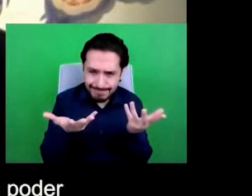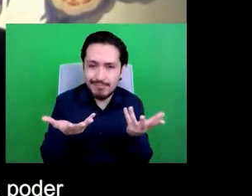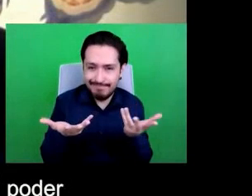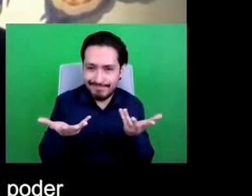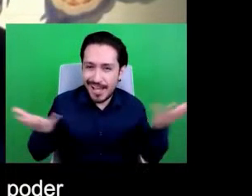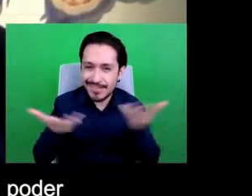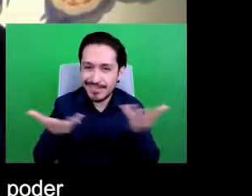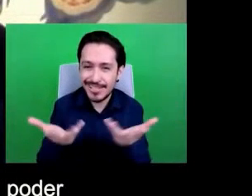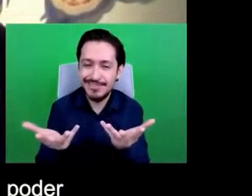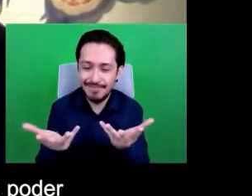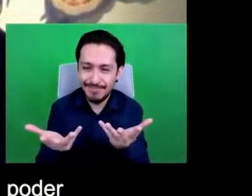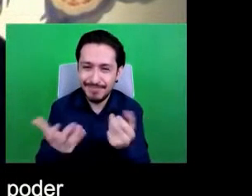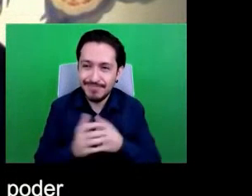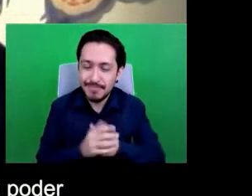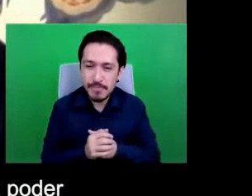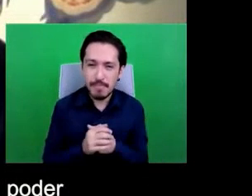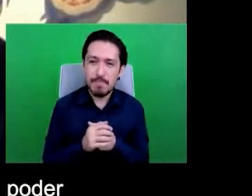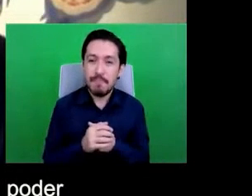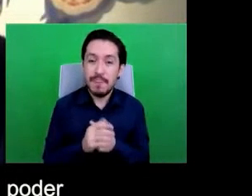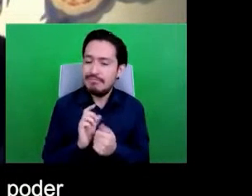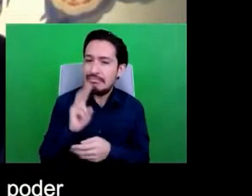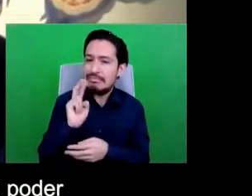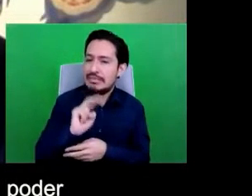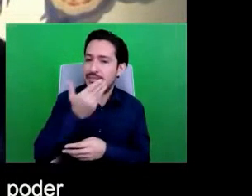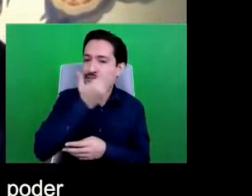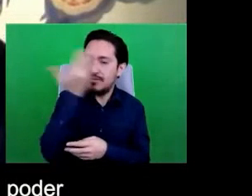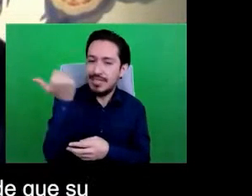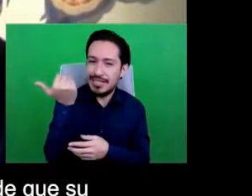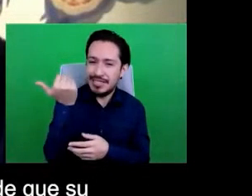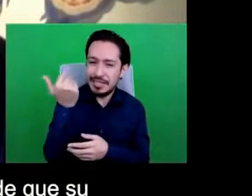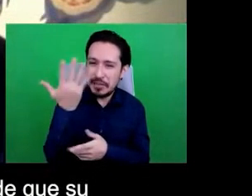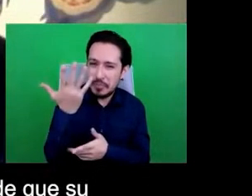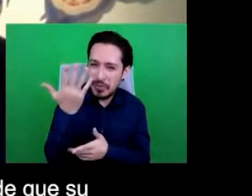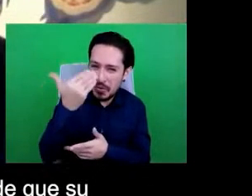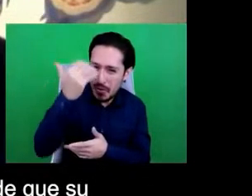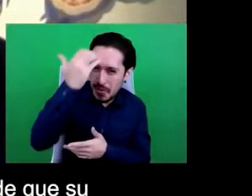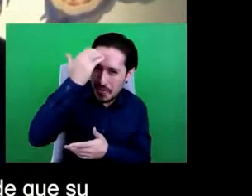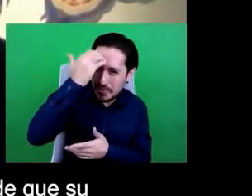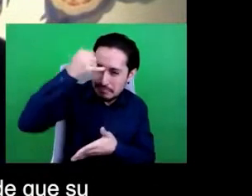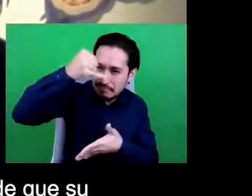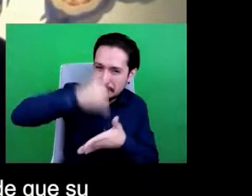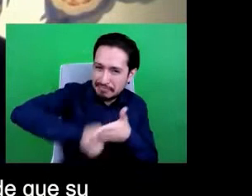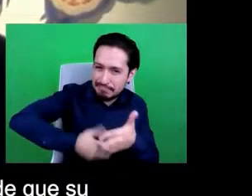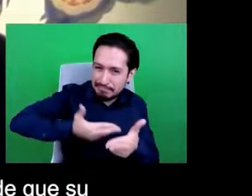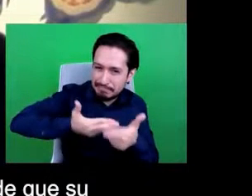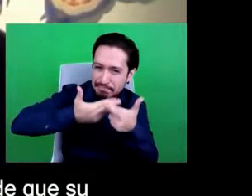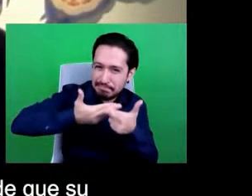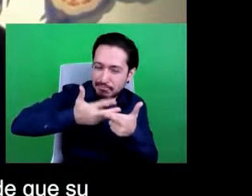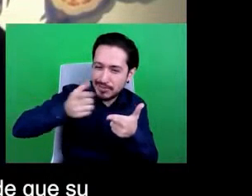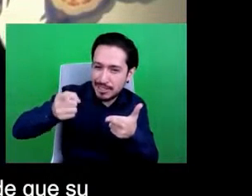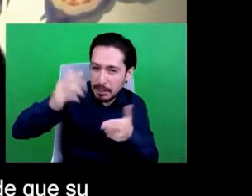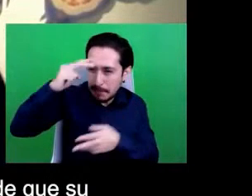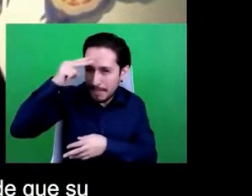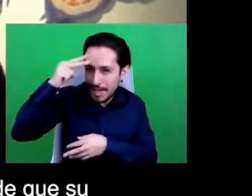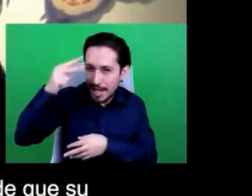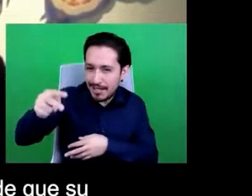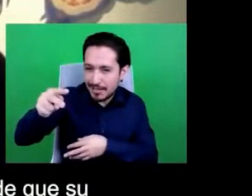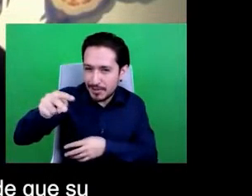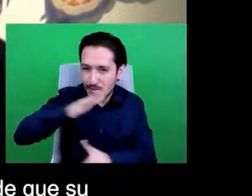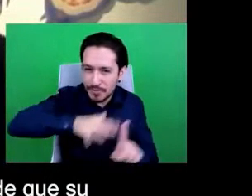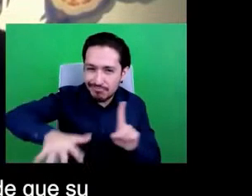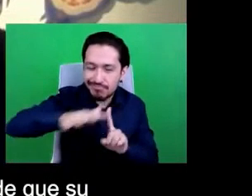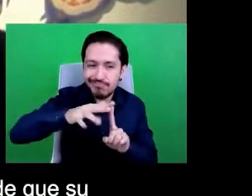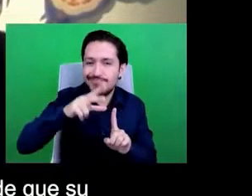sé lo suficiente de la situación en México para poder ofrecer una solución práctica, pero sí estoy también consciente de que